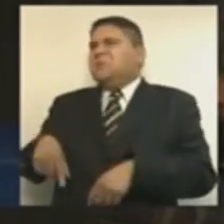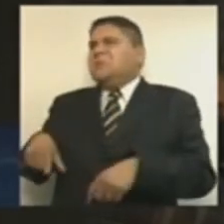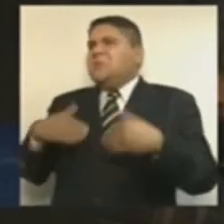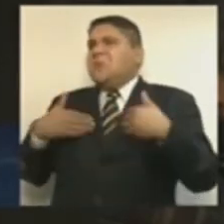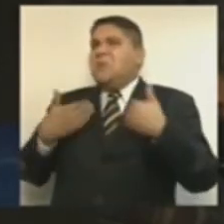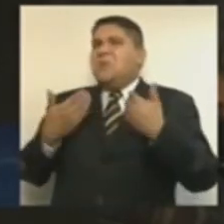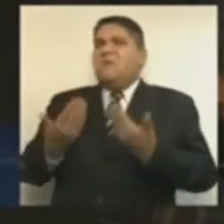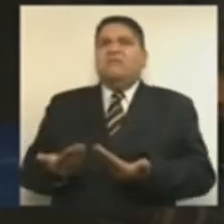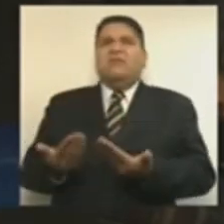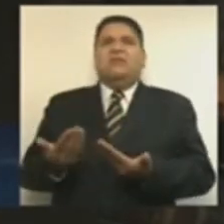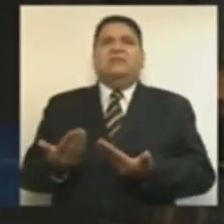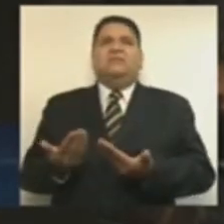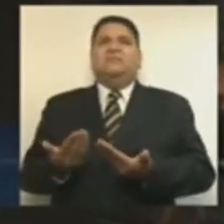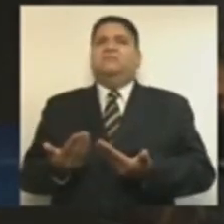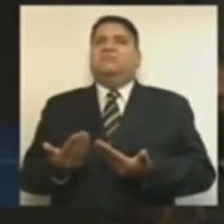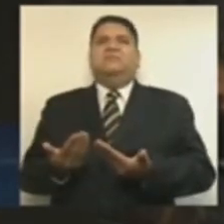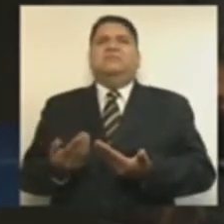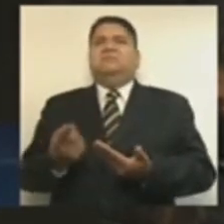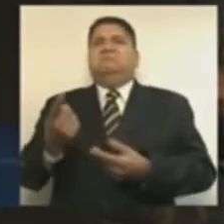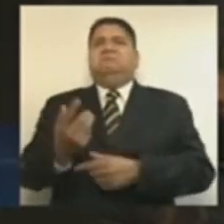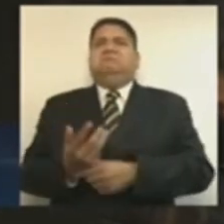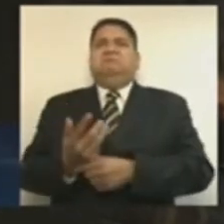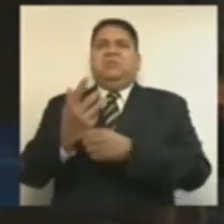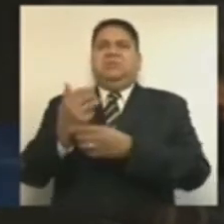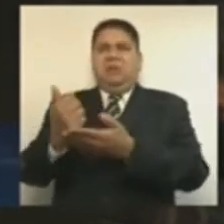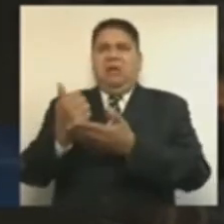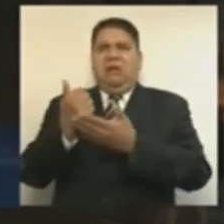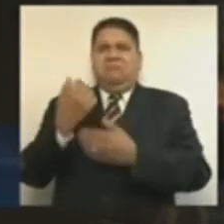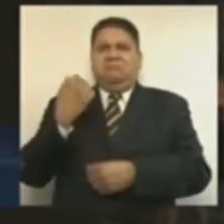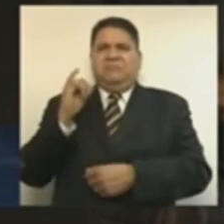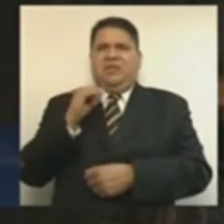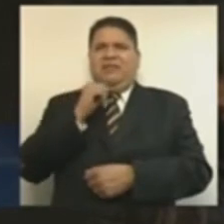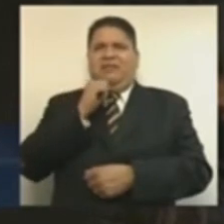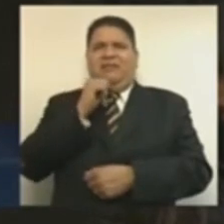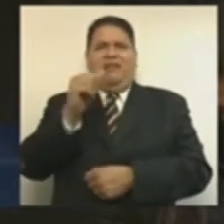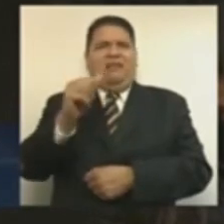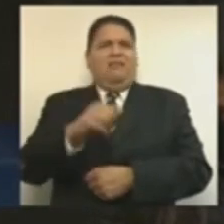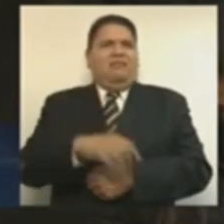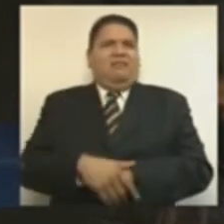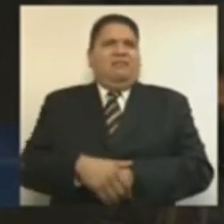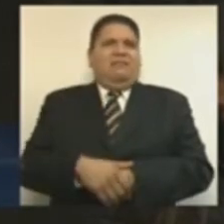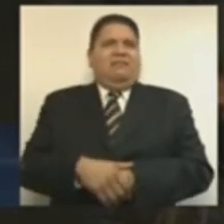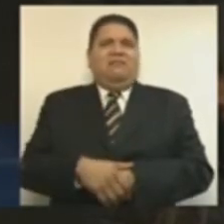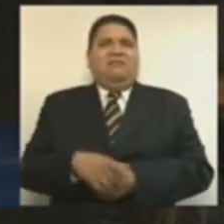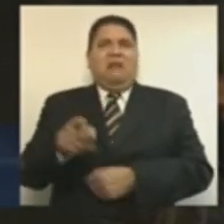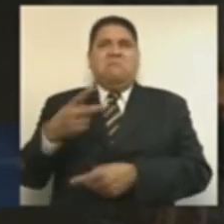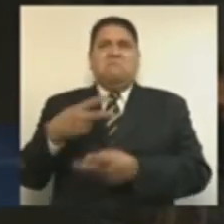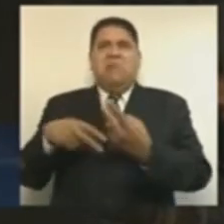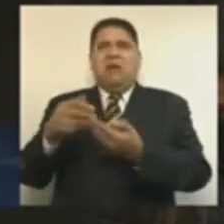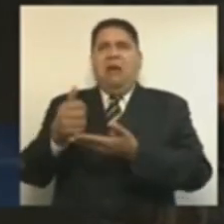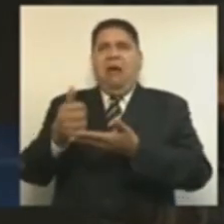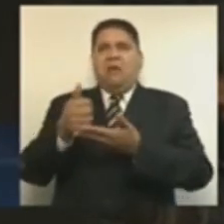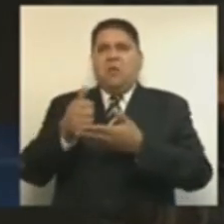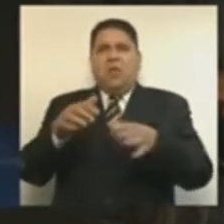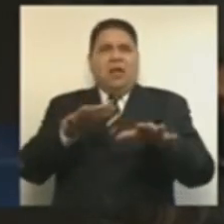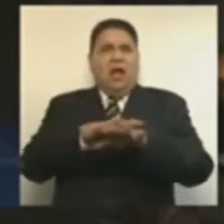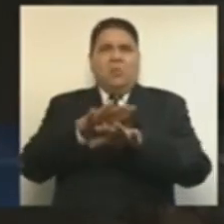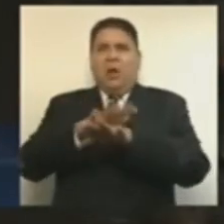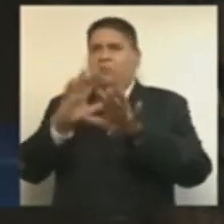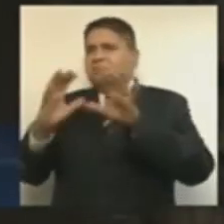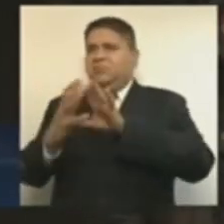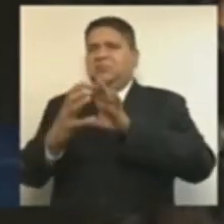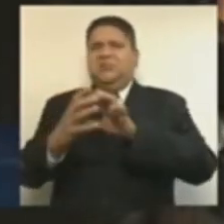cuenta que no era cierto que venían a ayudar, que no era cierto que venían a cambiar para